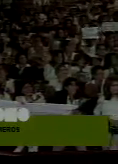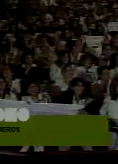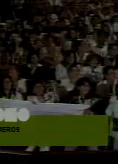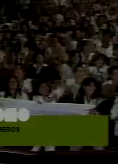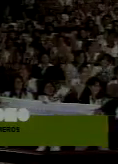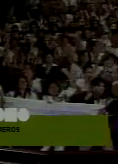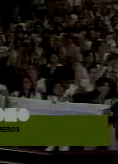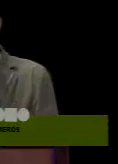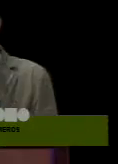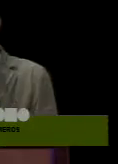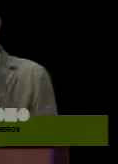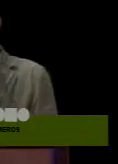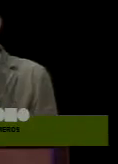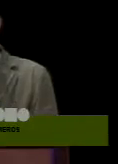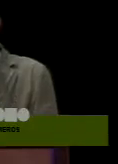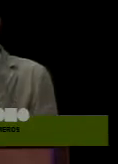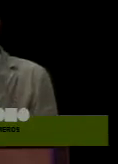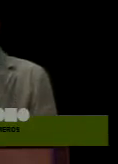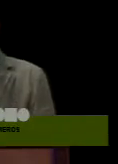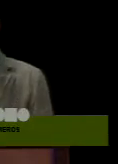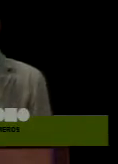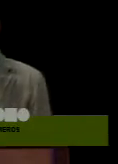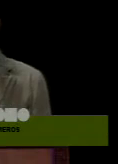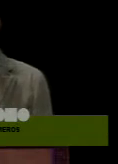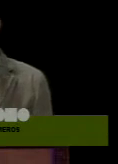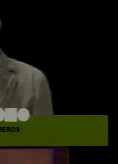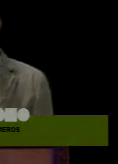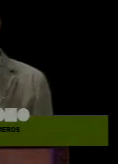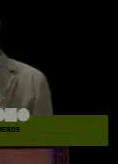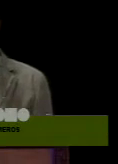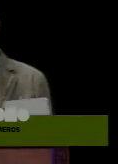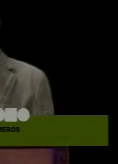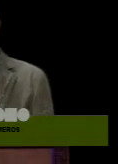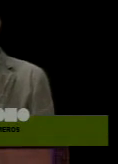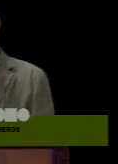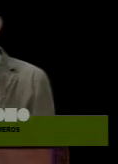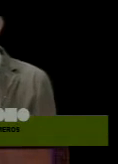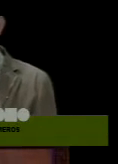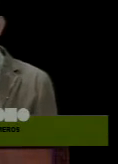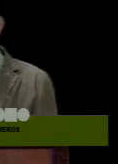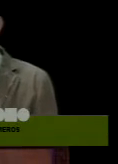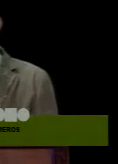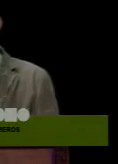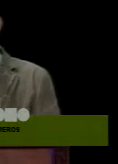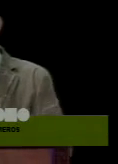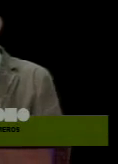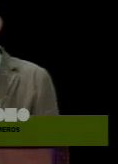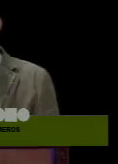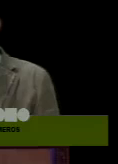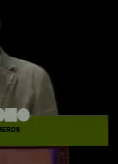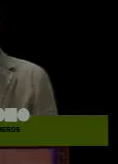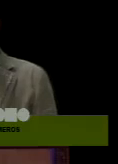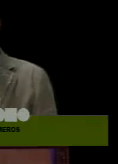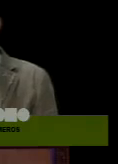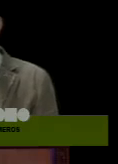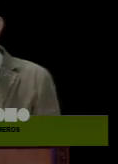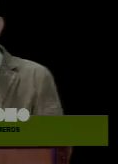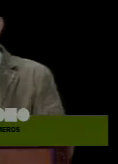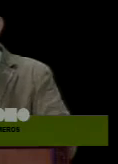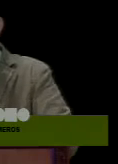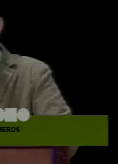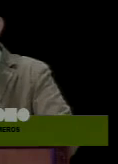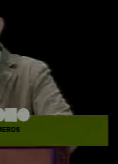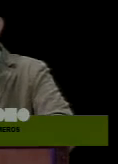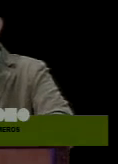Venezuela. Desde aquí, en nombre del comandante presidente Hugo Chávez, de nuestro gobierno, a todas las enfermeras y